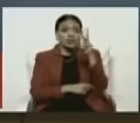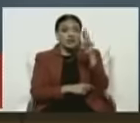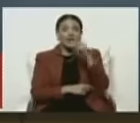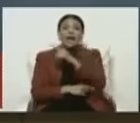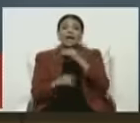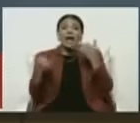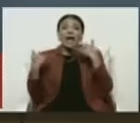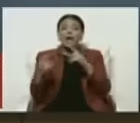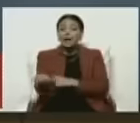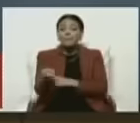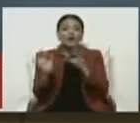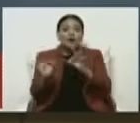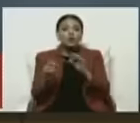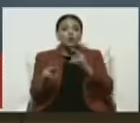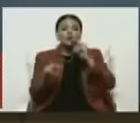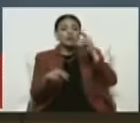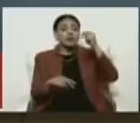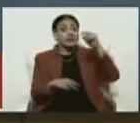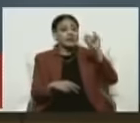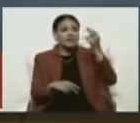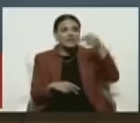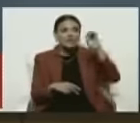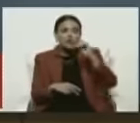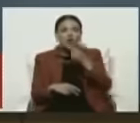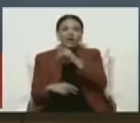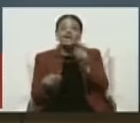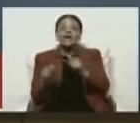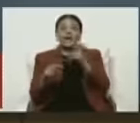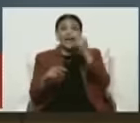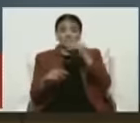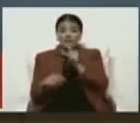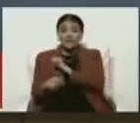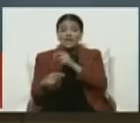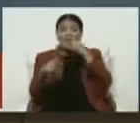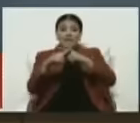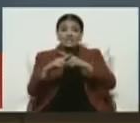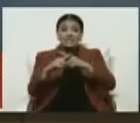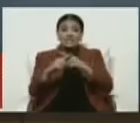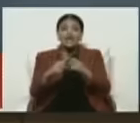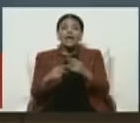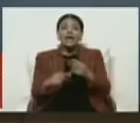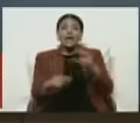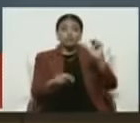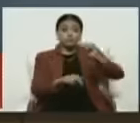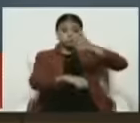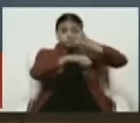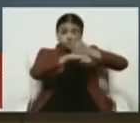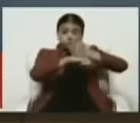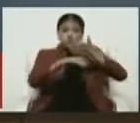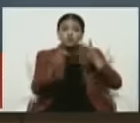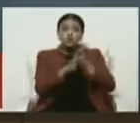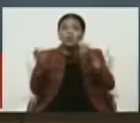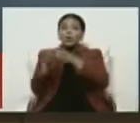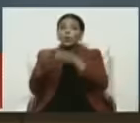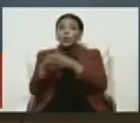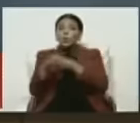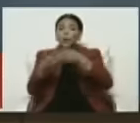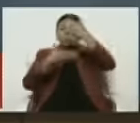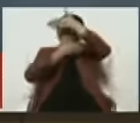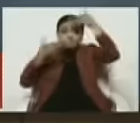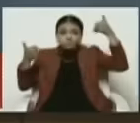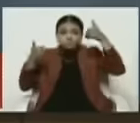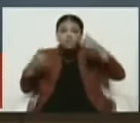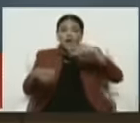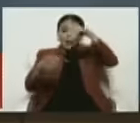Niño Guerrero, quien fuera jefe de ya una extinta organización criminal